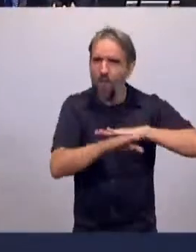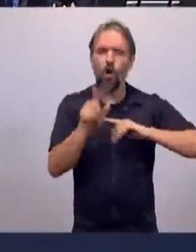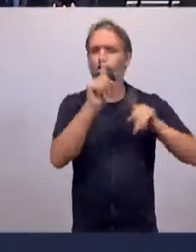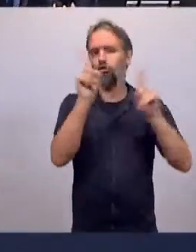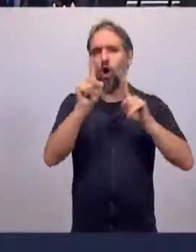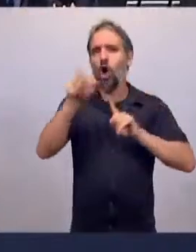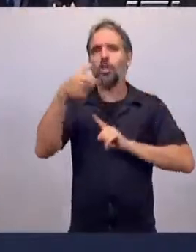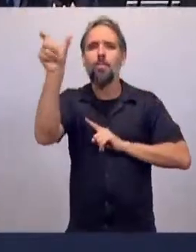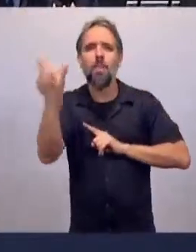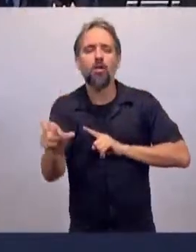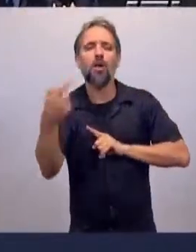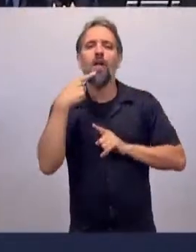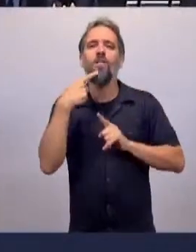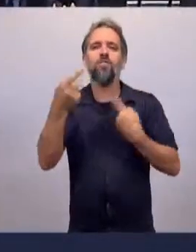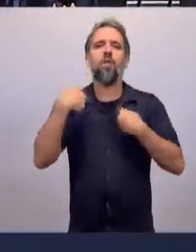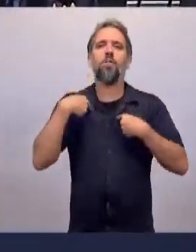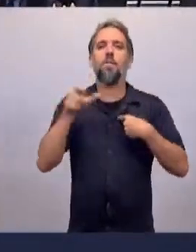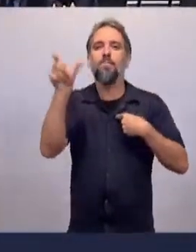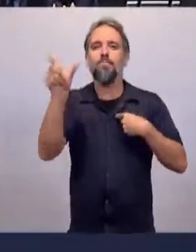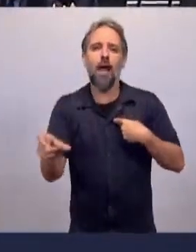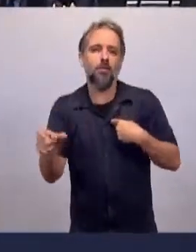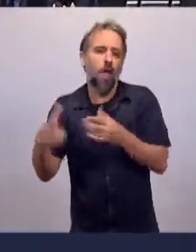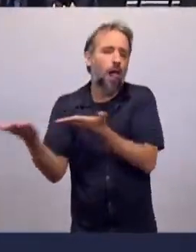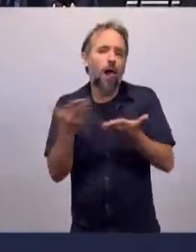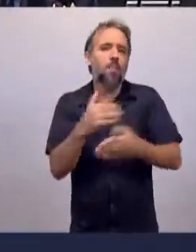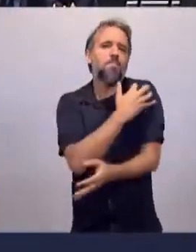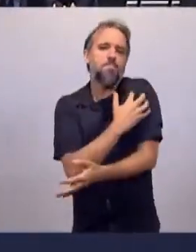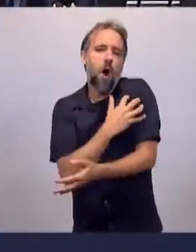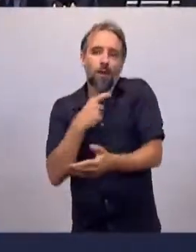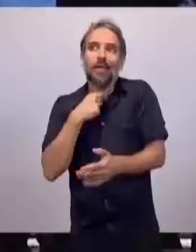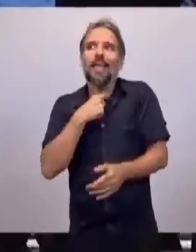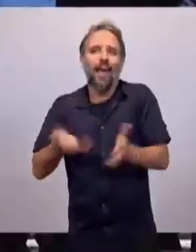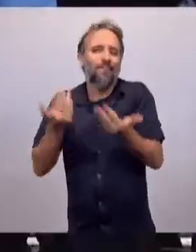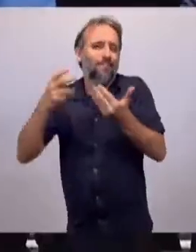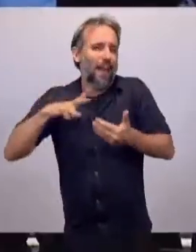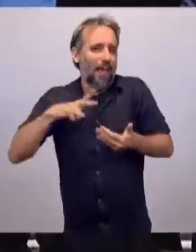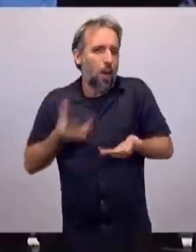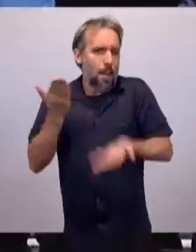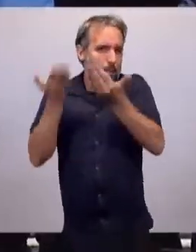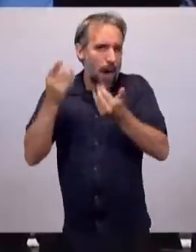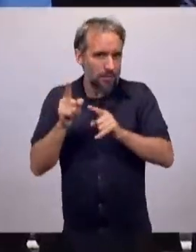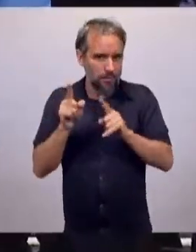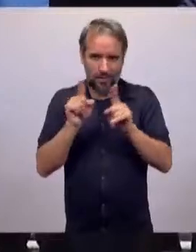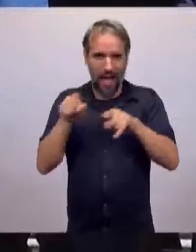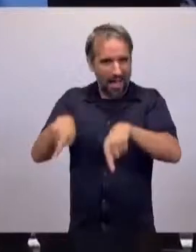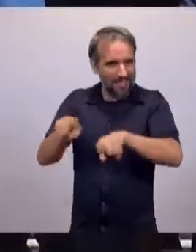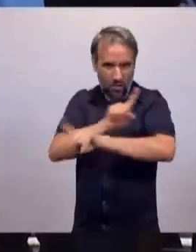que utilizan a quienes menos tienen para enriquecerse a ellos mismos.